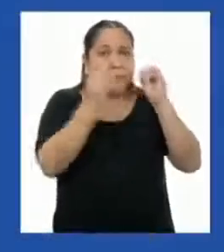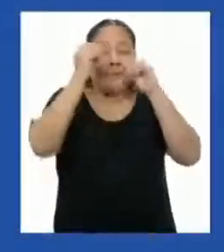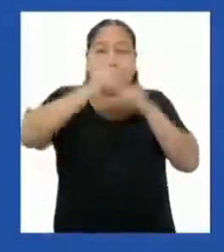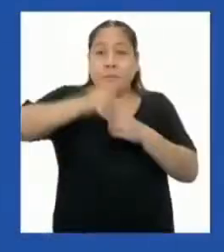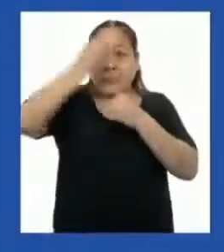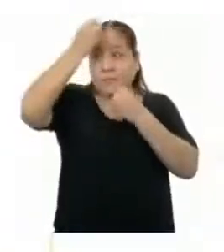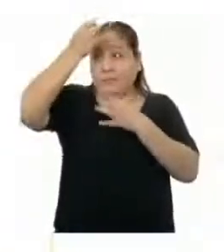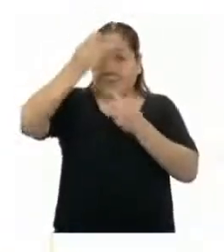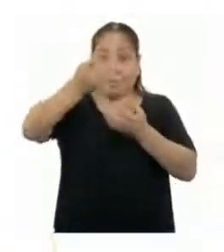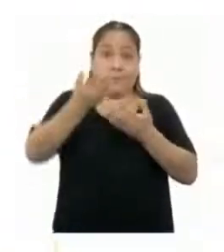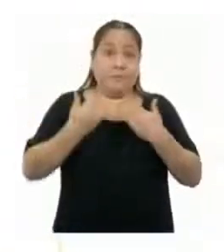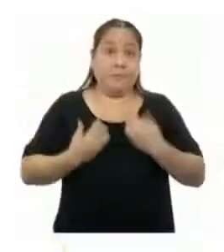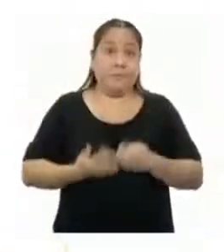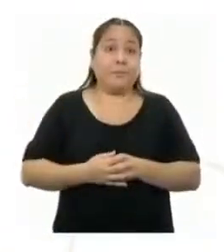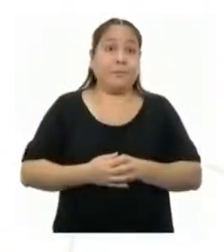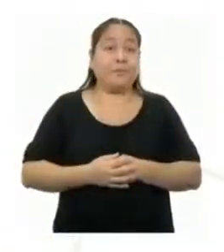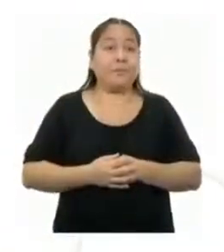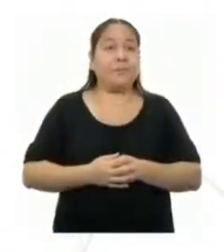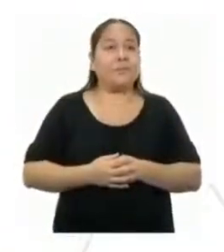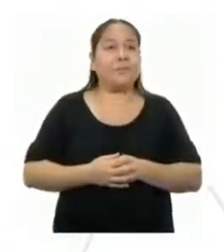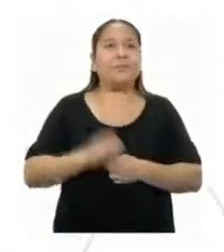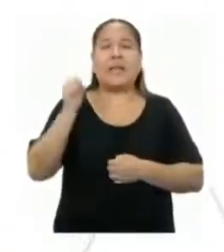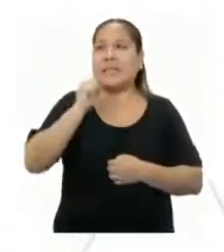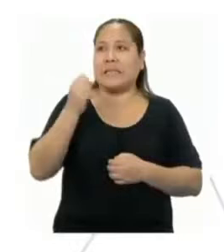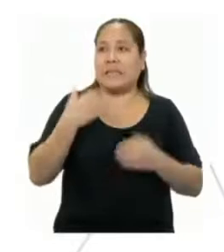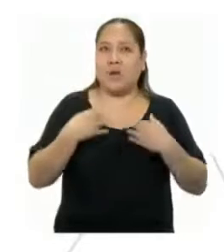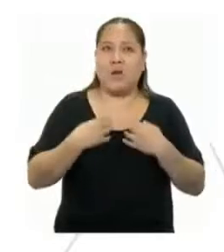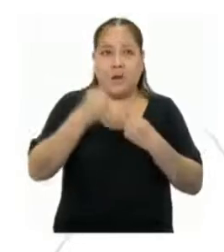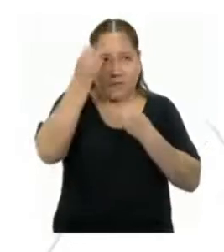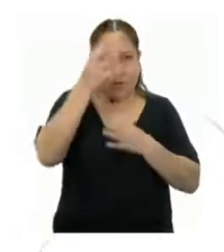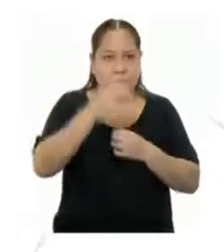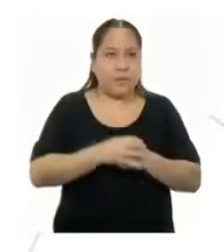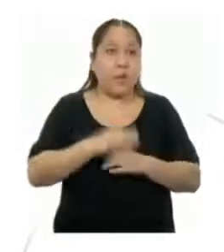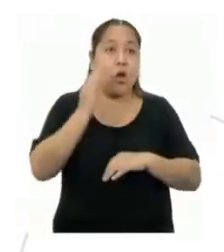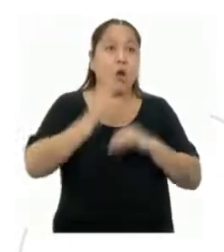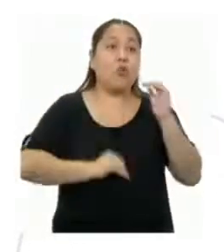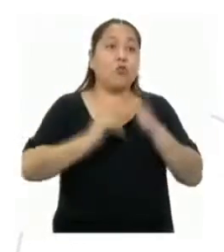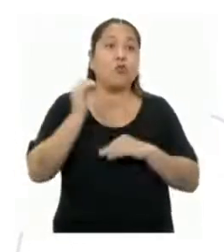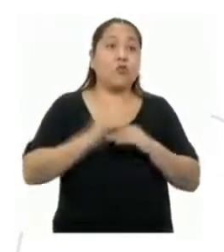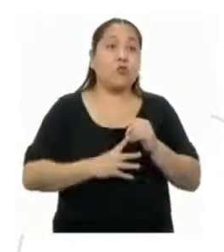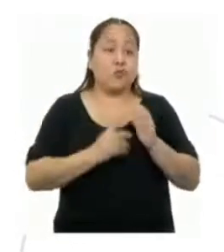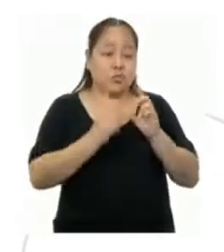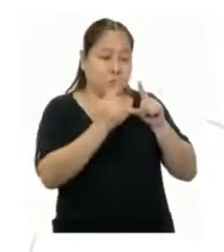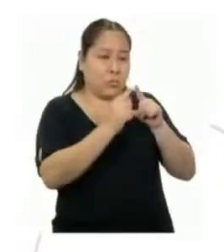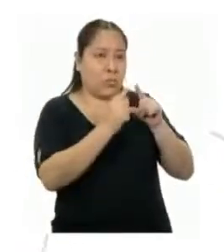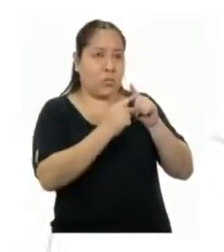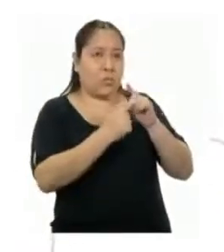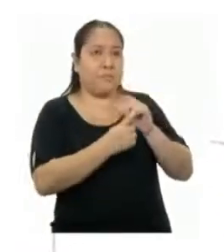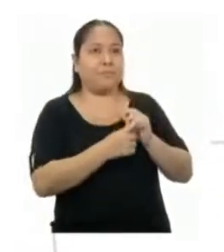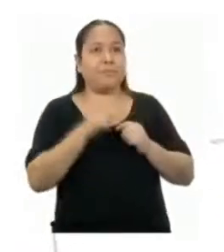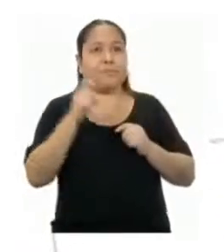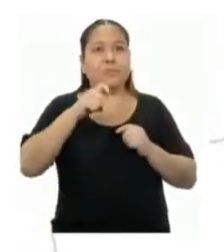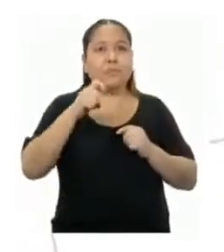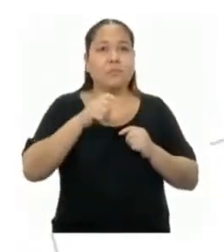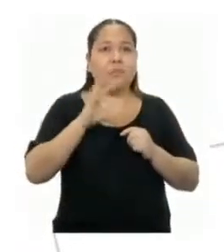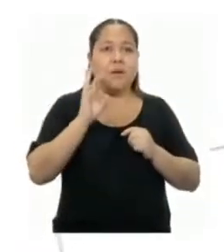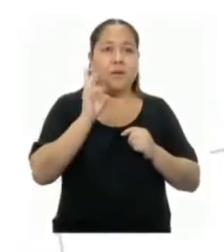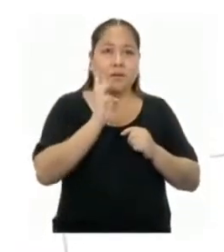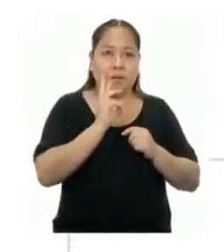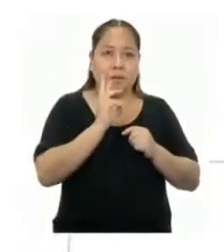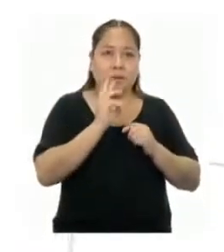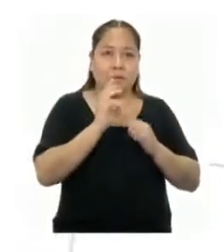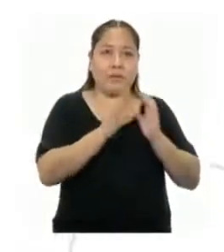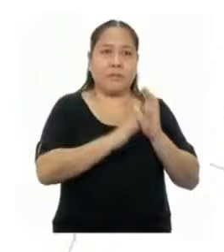que tenemos. Ajá, acá tengo la información. Para construir un prisma triangular necesito 6